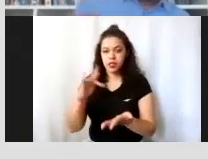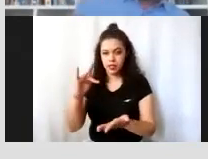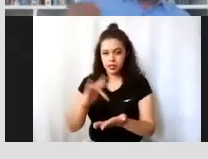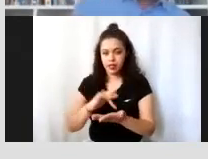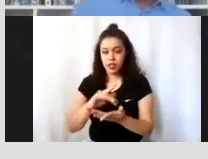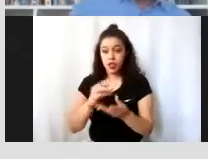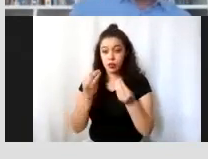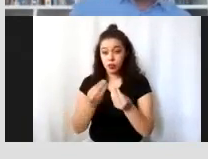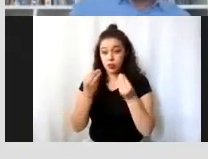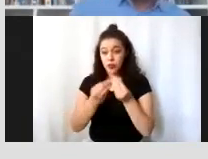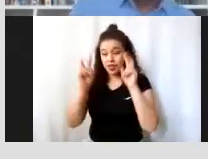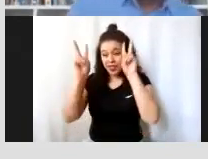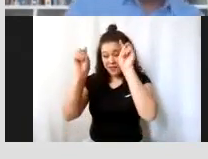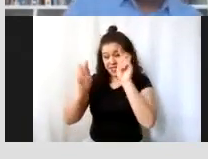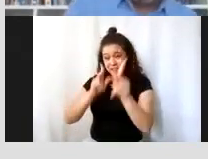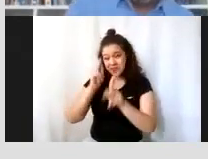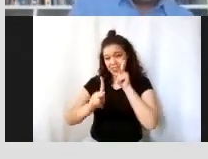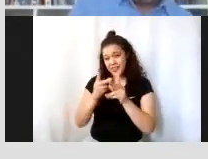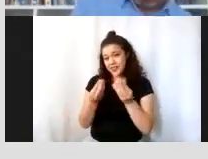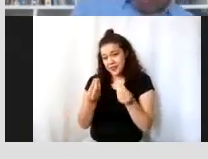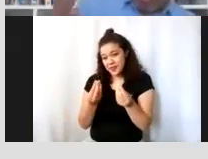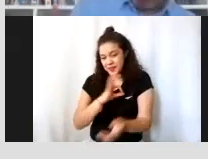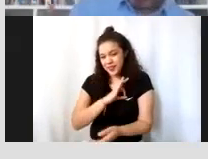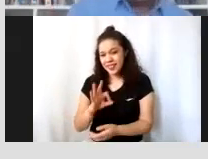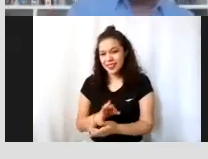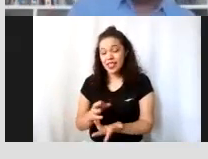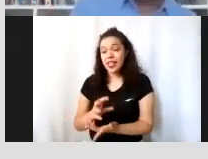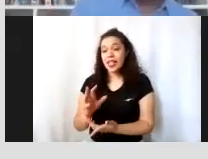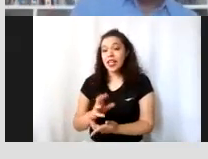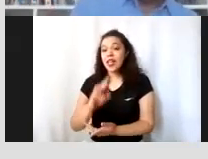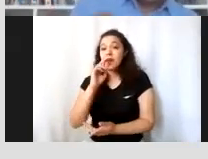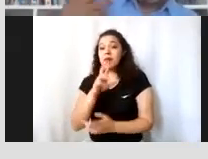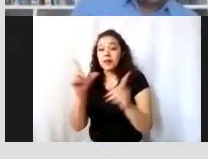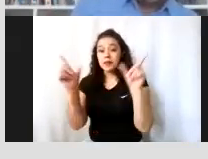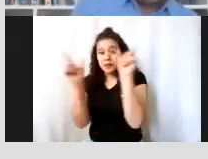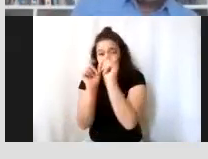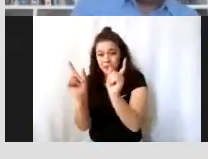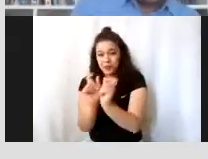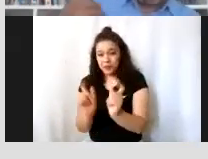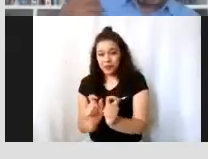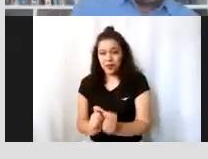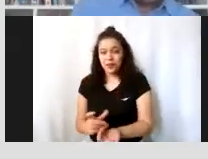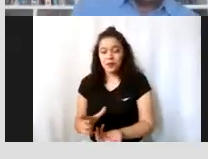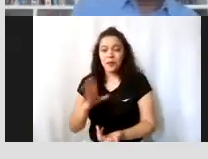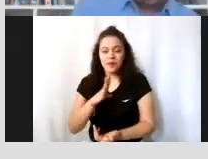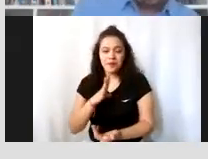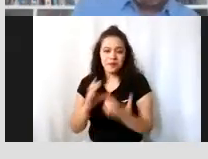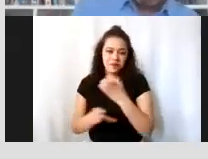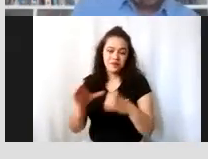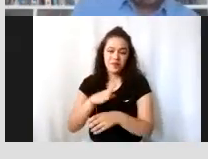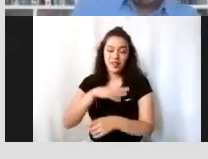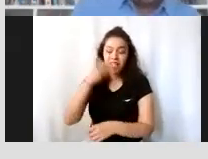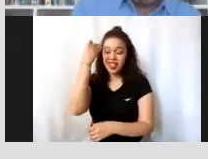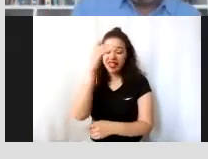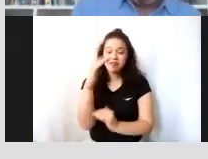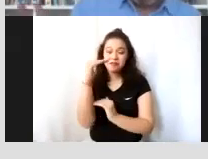mucho, mucho, mucho, mucho más. Pero bueno, tratamos de hacer lo mejor posible con los recursos que tenemos y con el tiempo